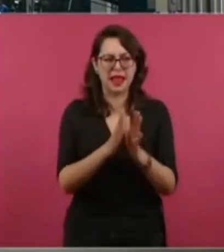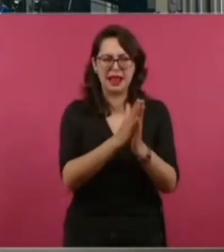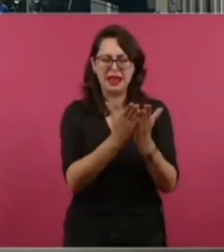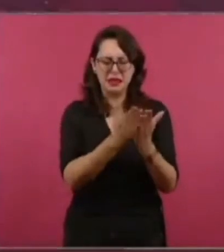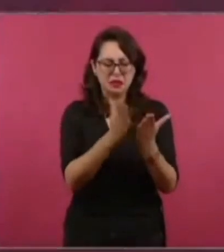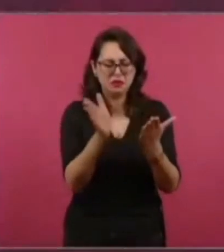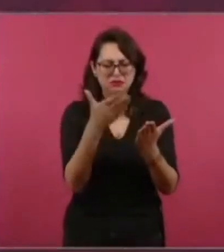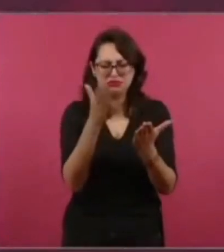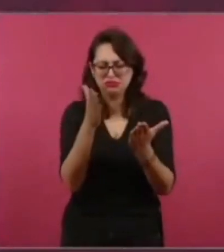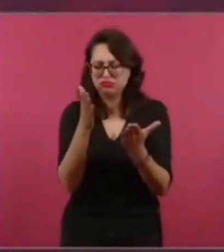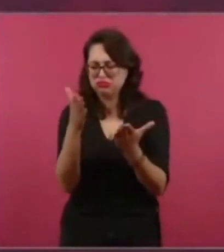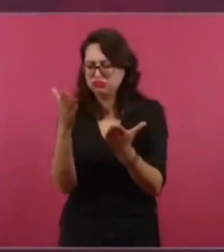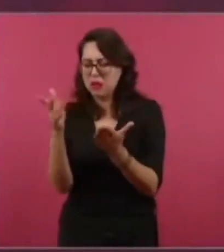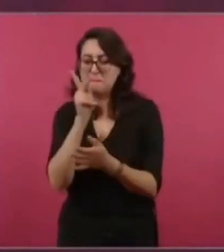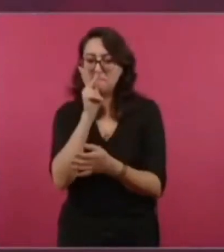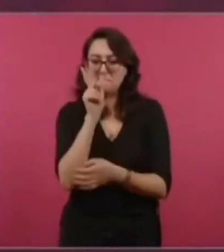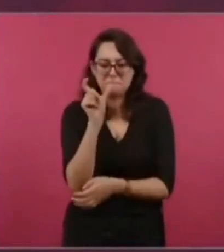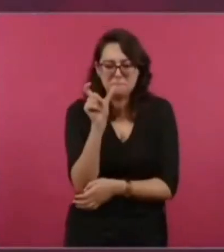Es lo que permite